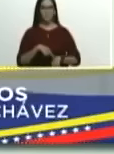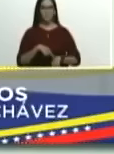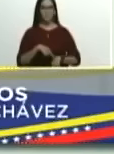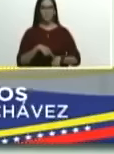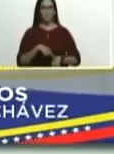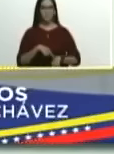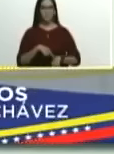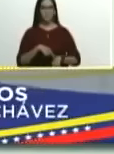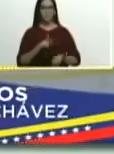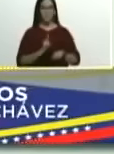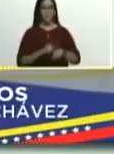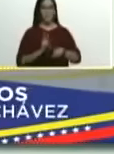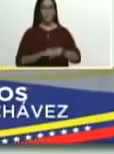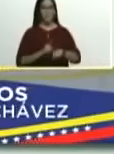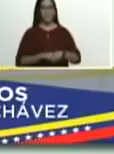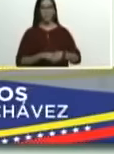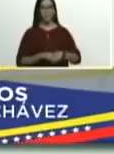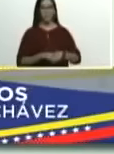Vamos a echar el tiempo.